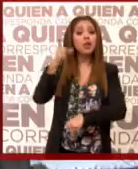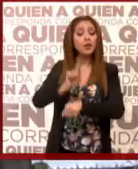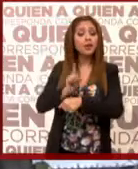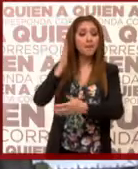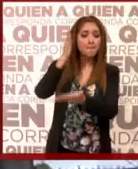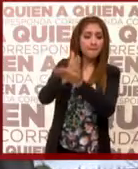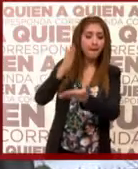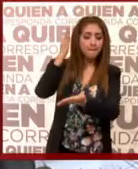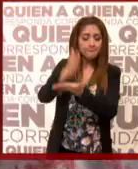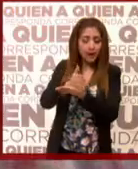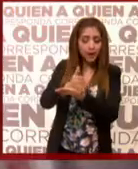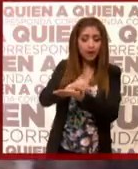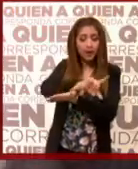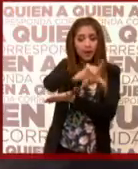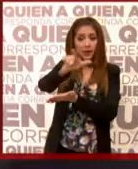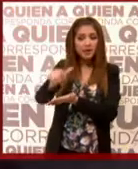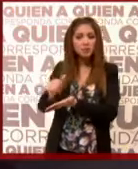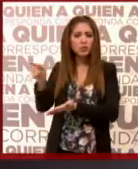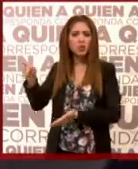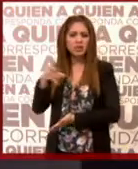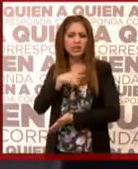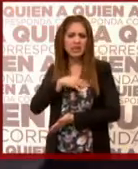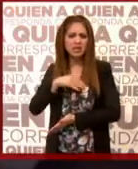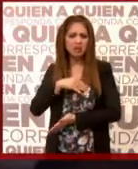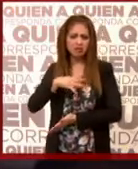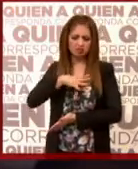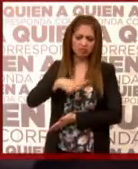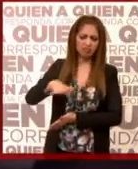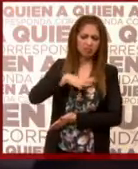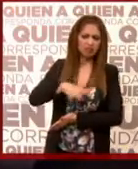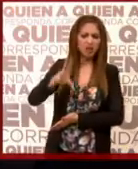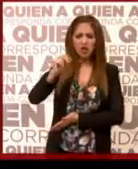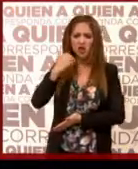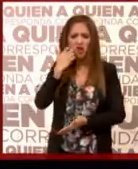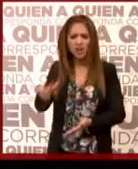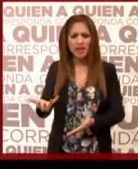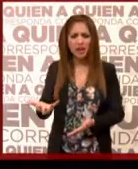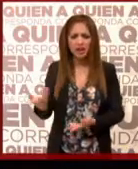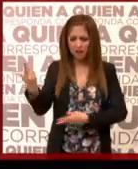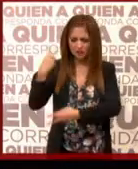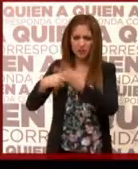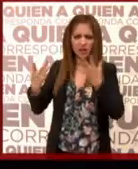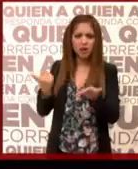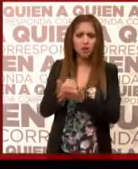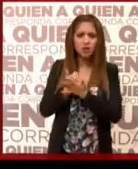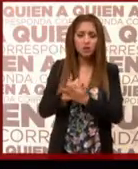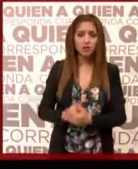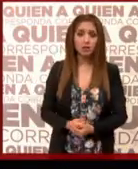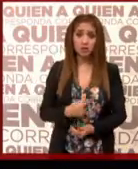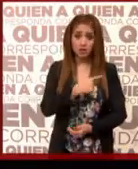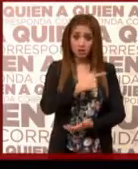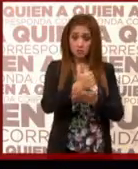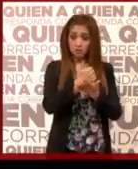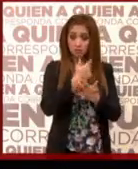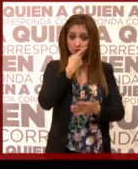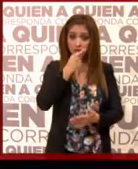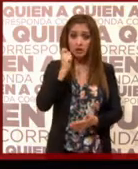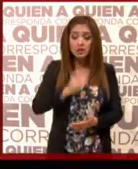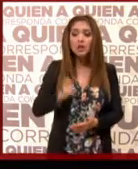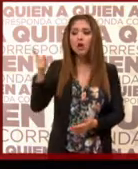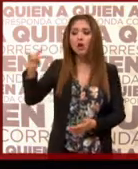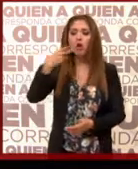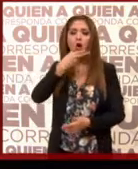Pero después de un tiempo, su hija ya no quiso acompañarla. Ella me dijo que el señor le tocaba los pechos por encima de la